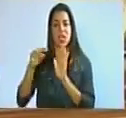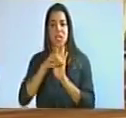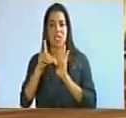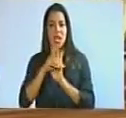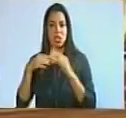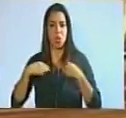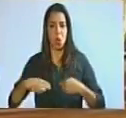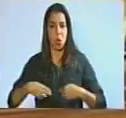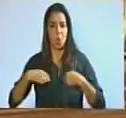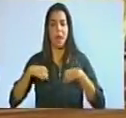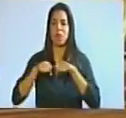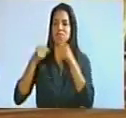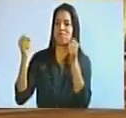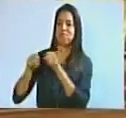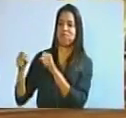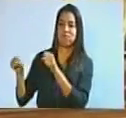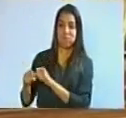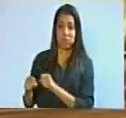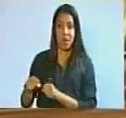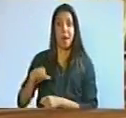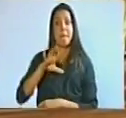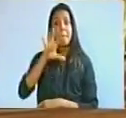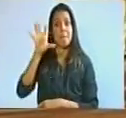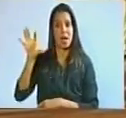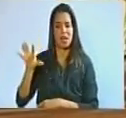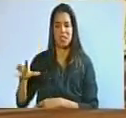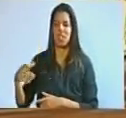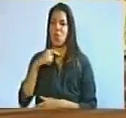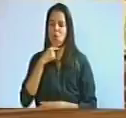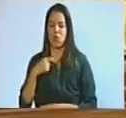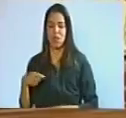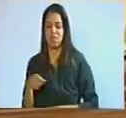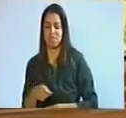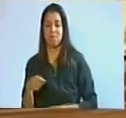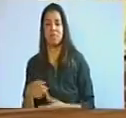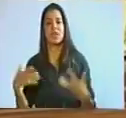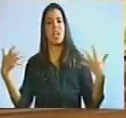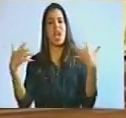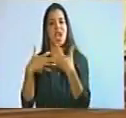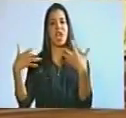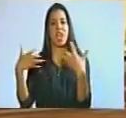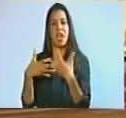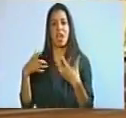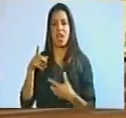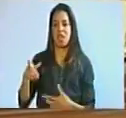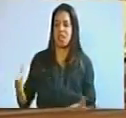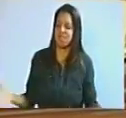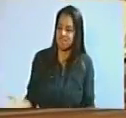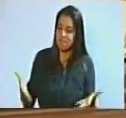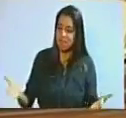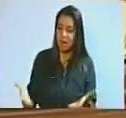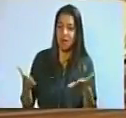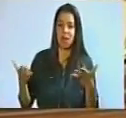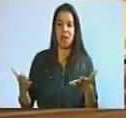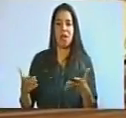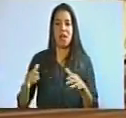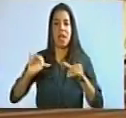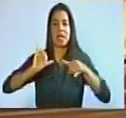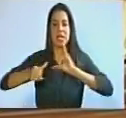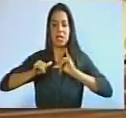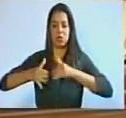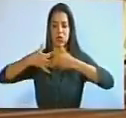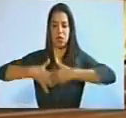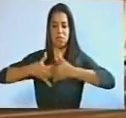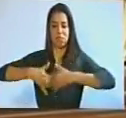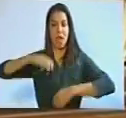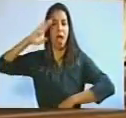derechos humanos de pueblos enteros a través de la guerra, a través del impulso, el estímulo de la industria militar